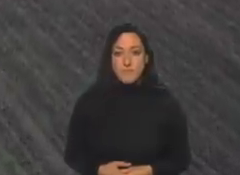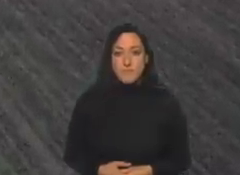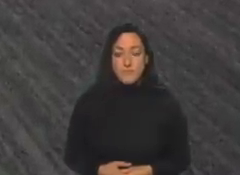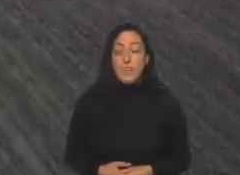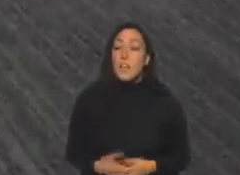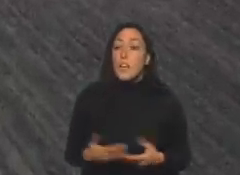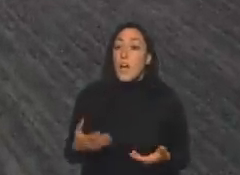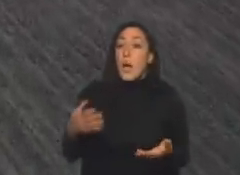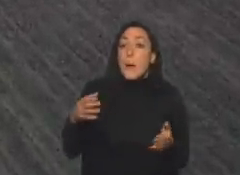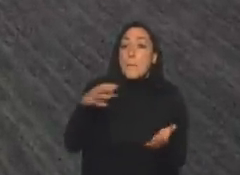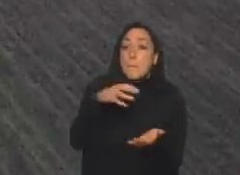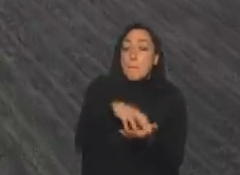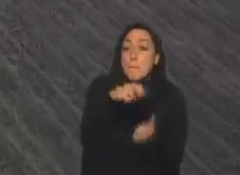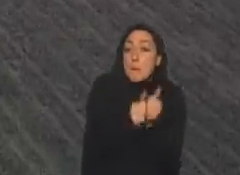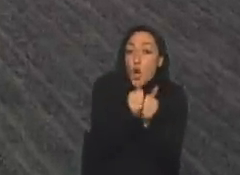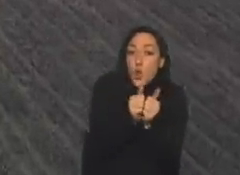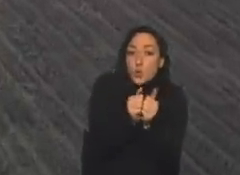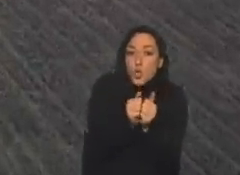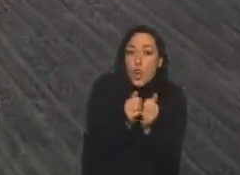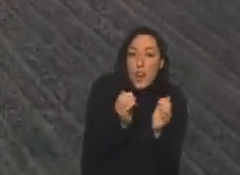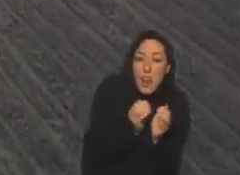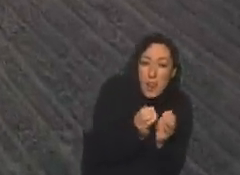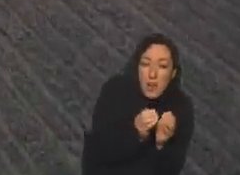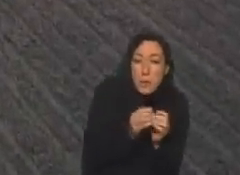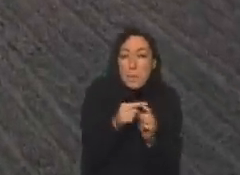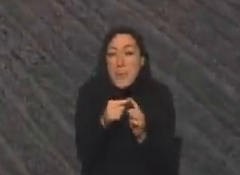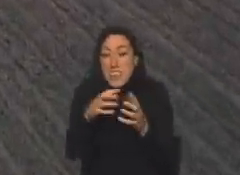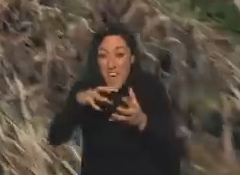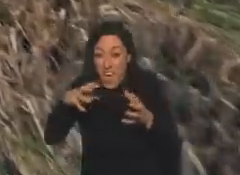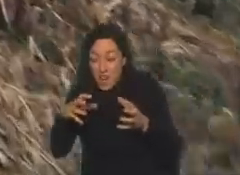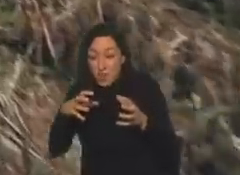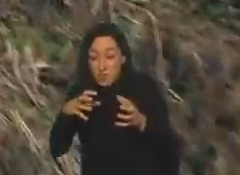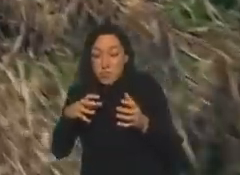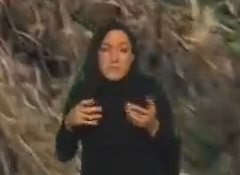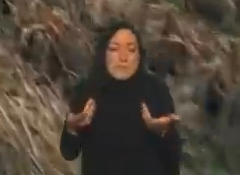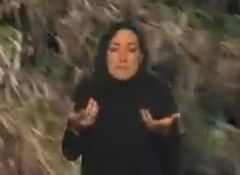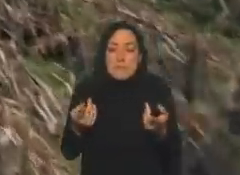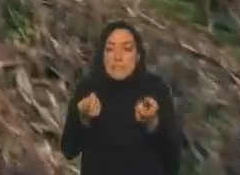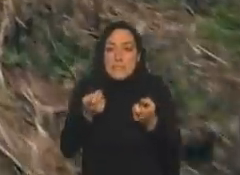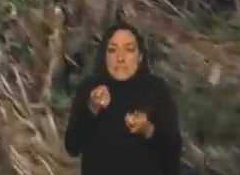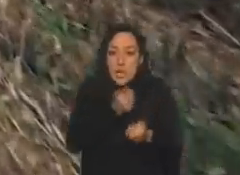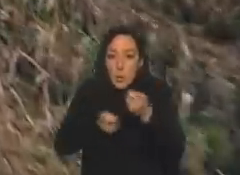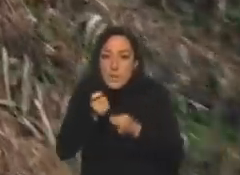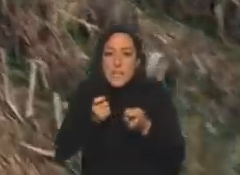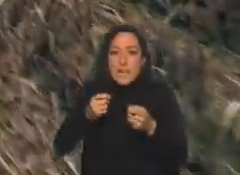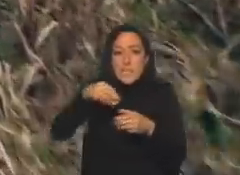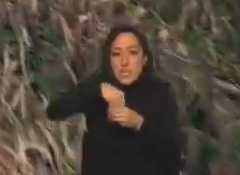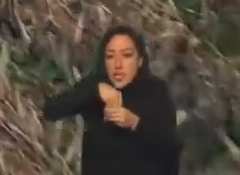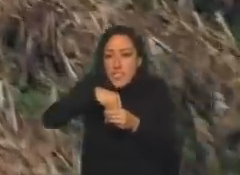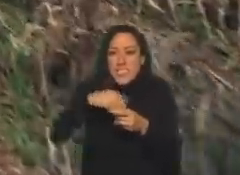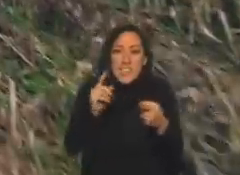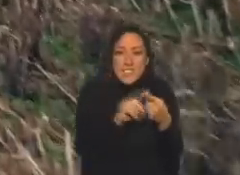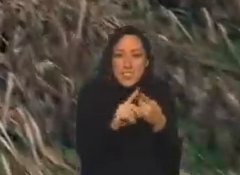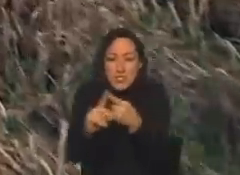Mientras que los pequeños y medianos productores intentan sostener un modelo que depende de alianzas y se basa en la comercialización interna, los